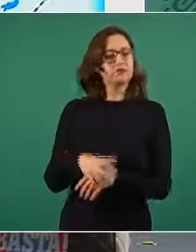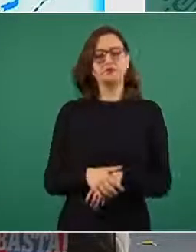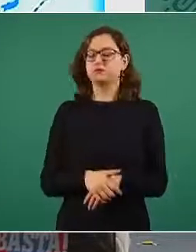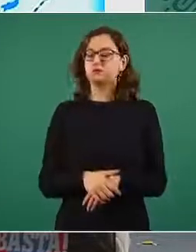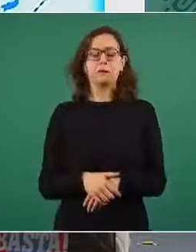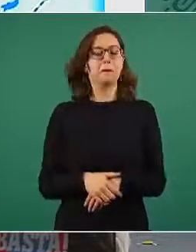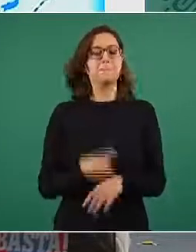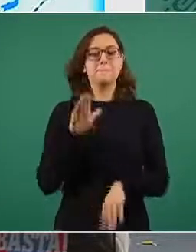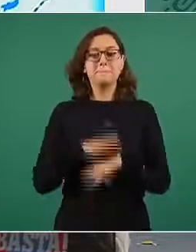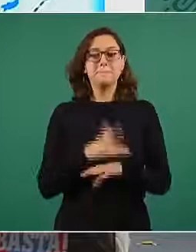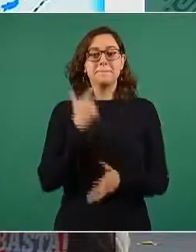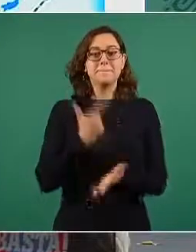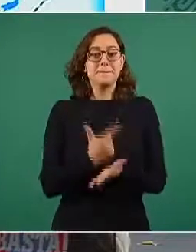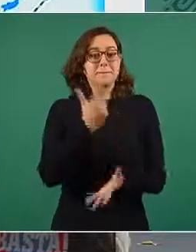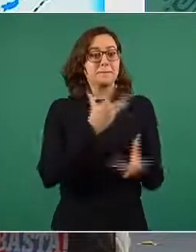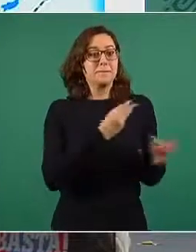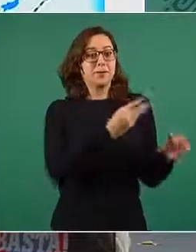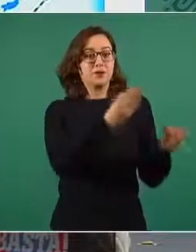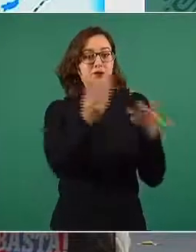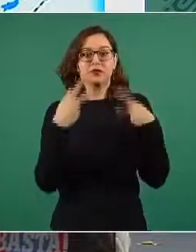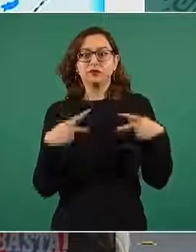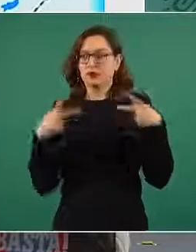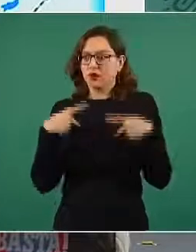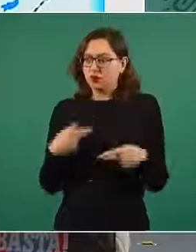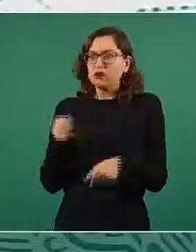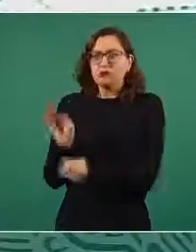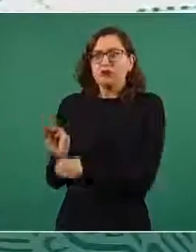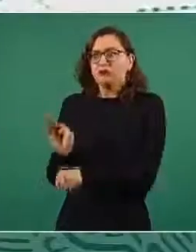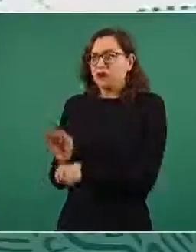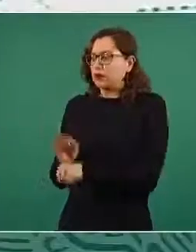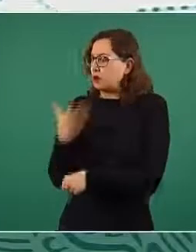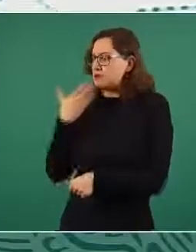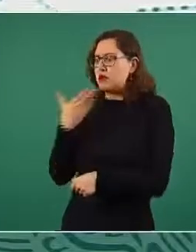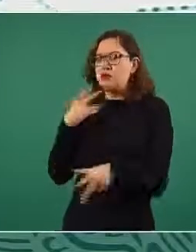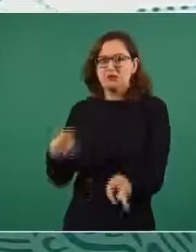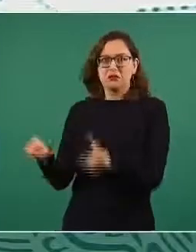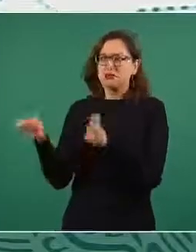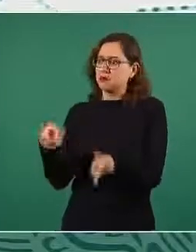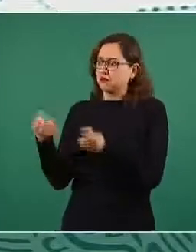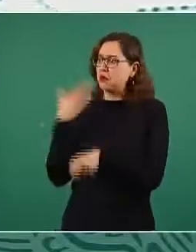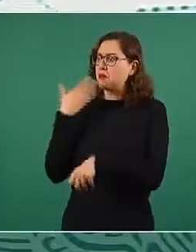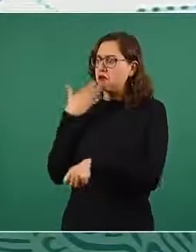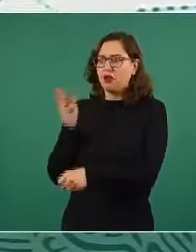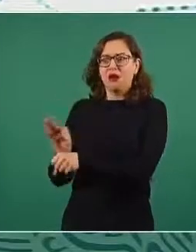que exista tanta gente defendiendo a saqueadores.